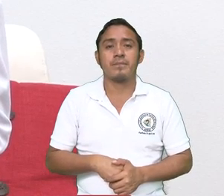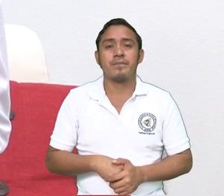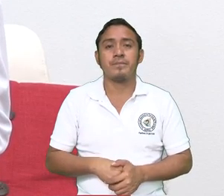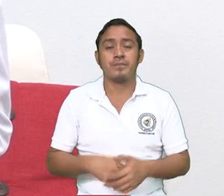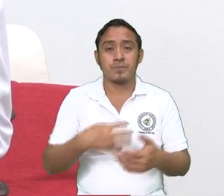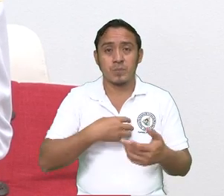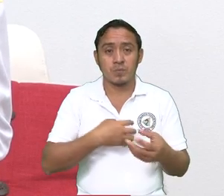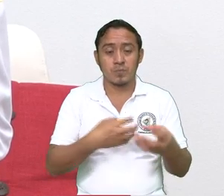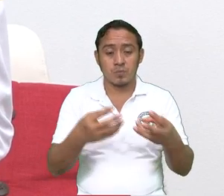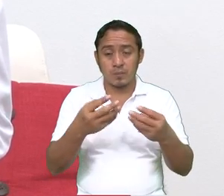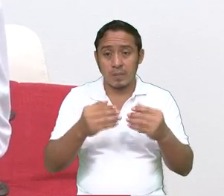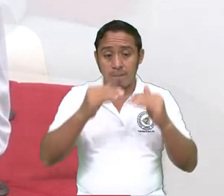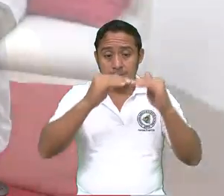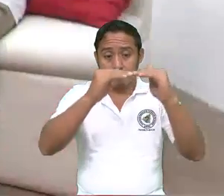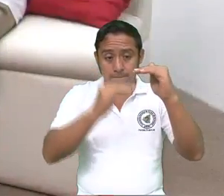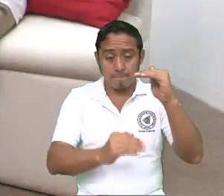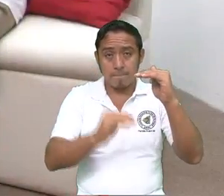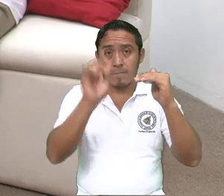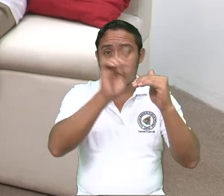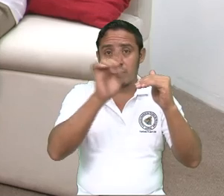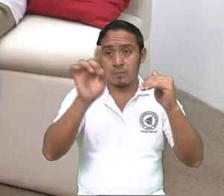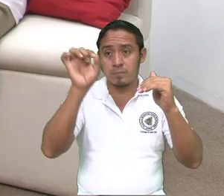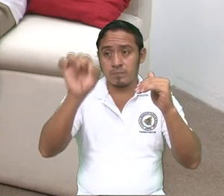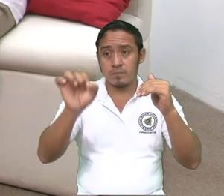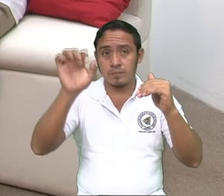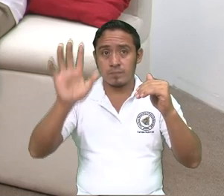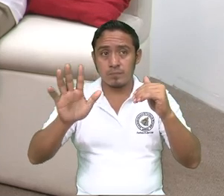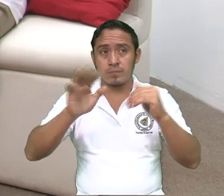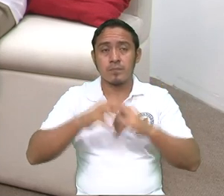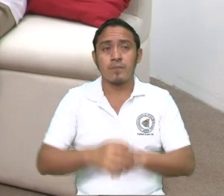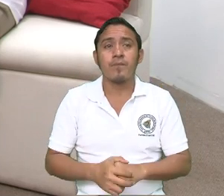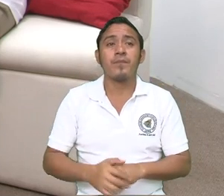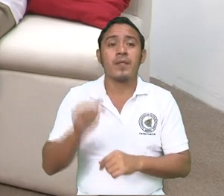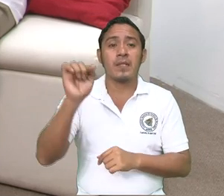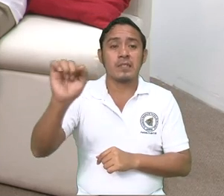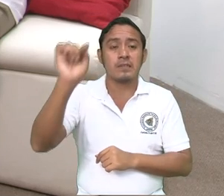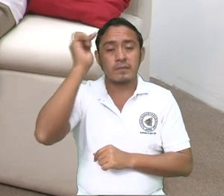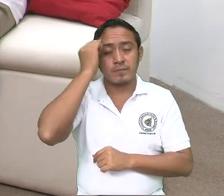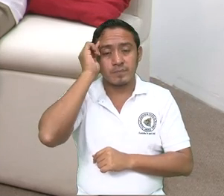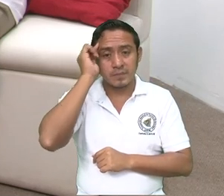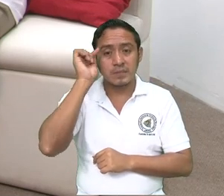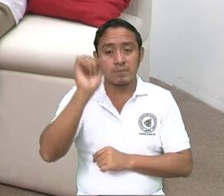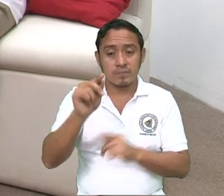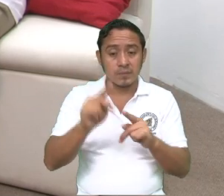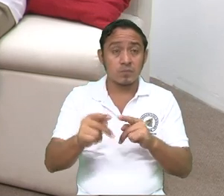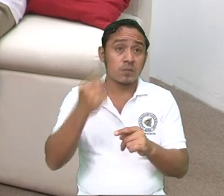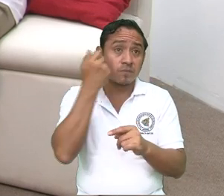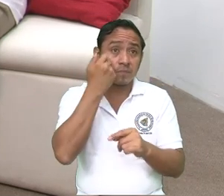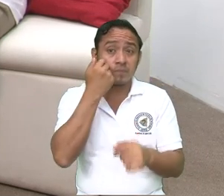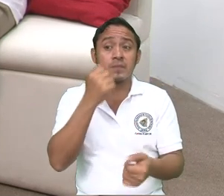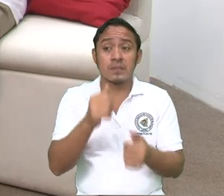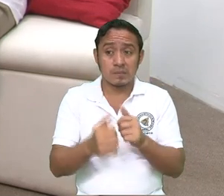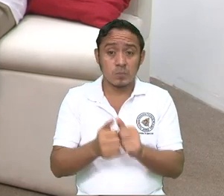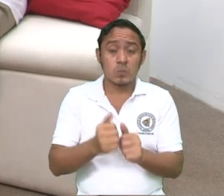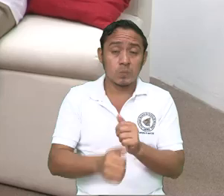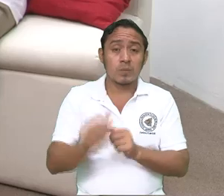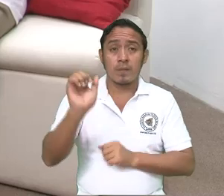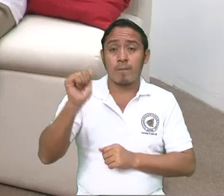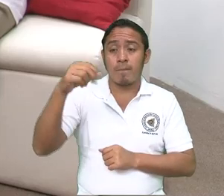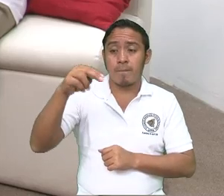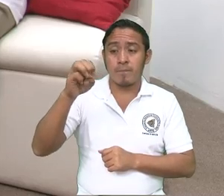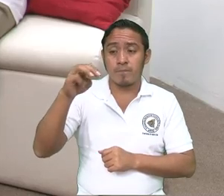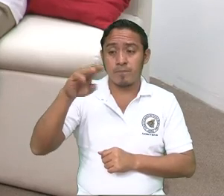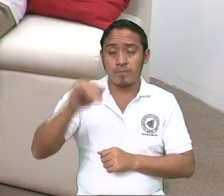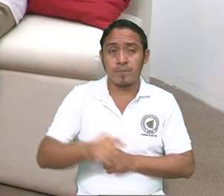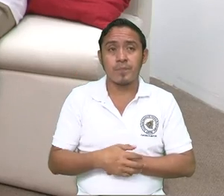valores de lobina si están por debajo de 11.5 entonces se considera que una persona tiene anemia pues el valor